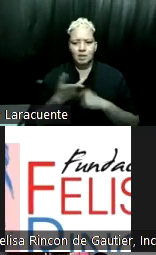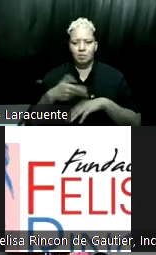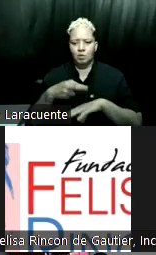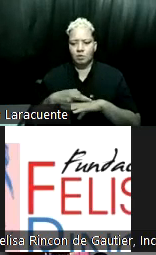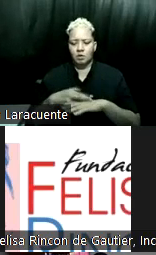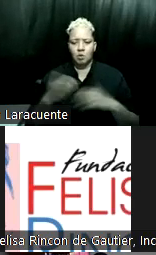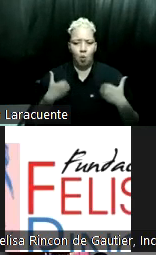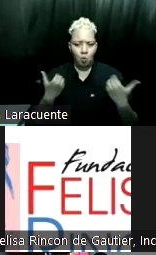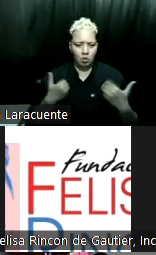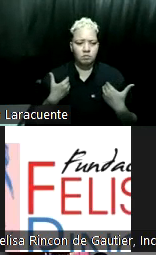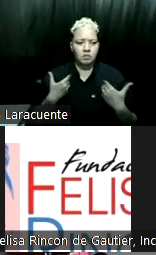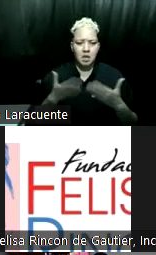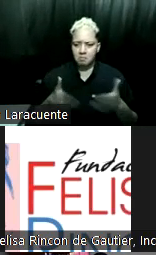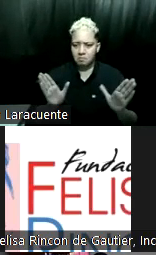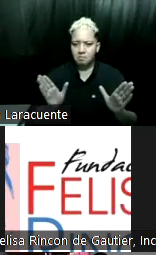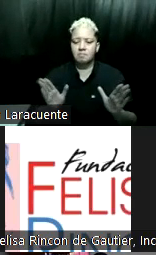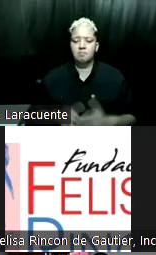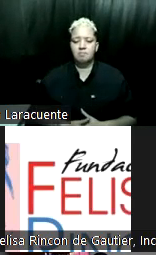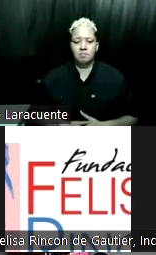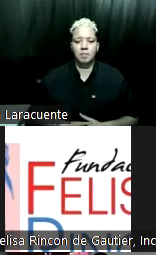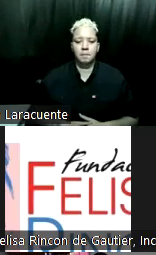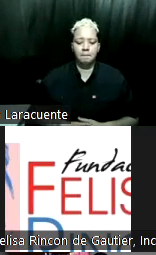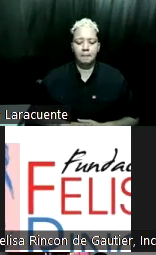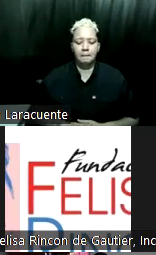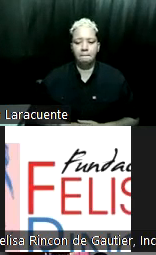equipo joven en general. Eh,